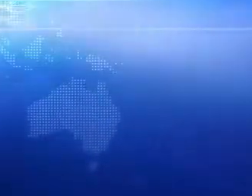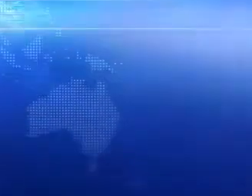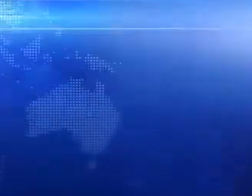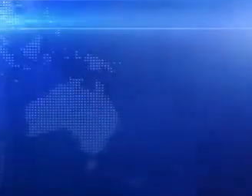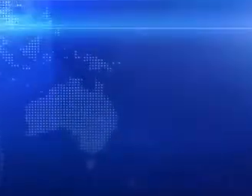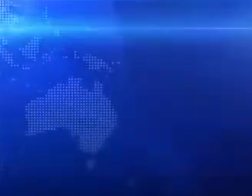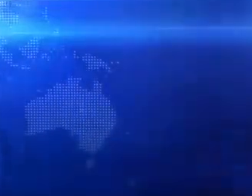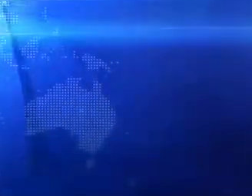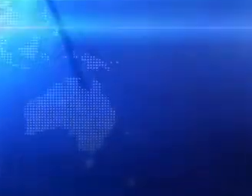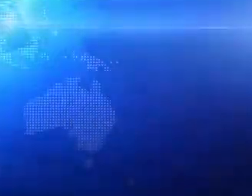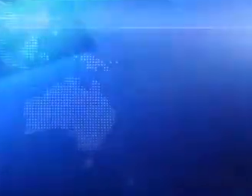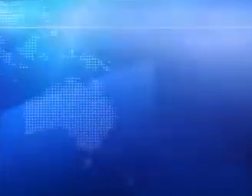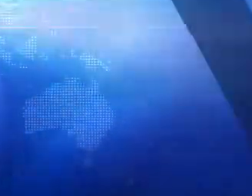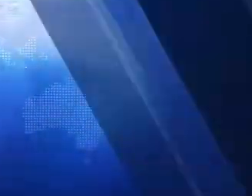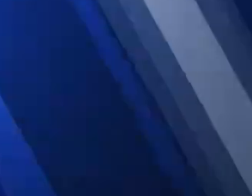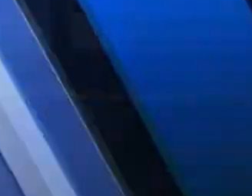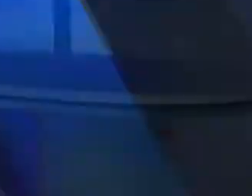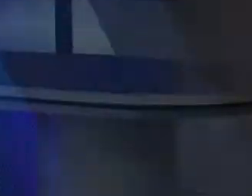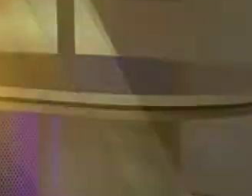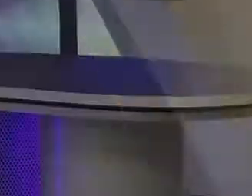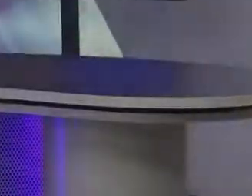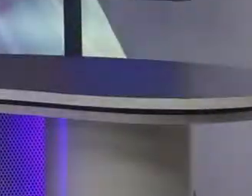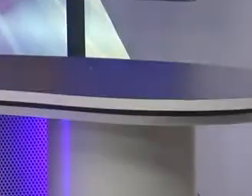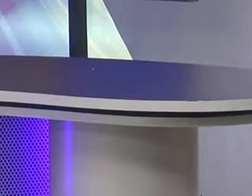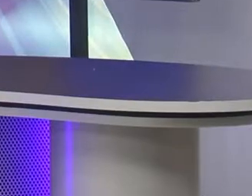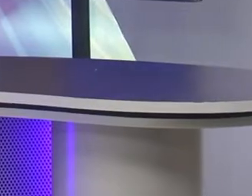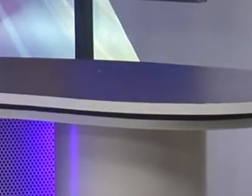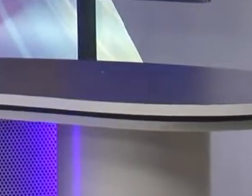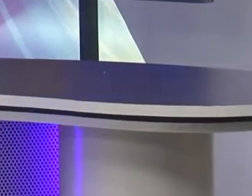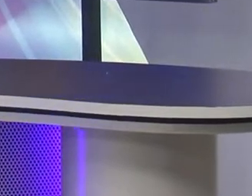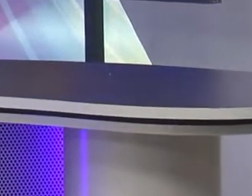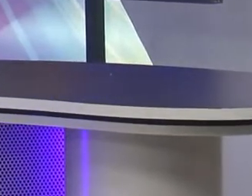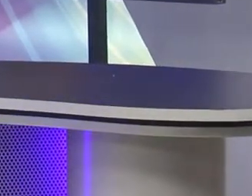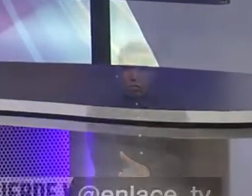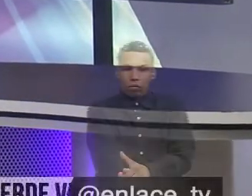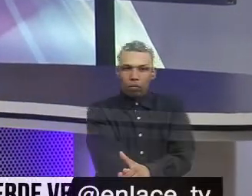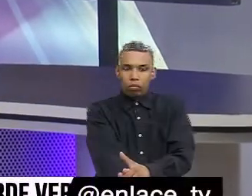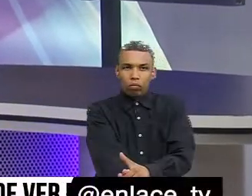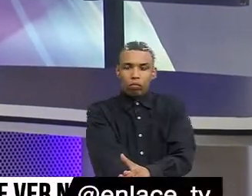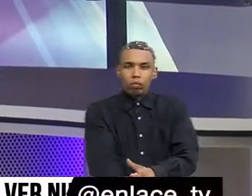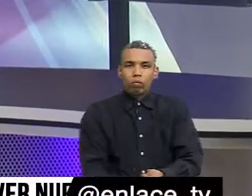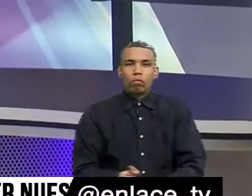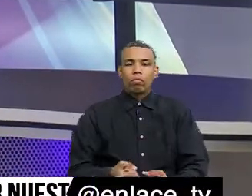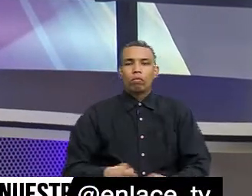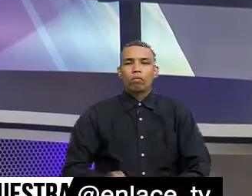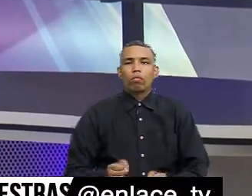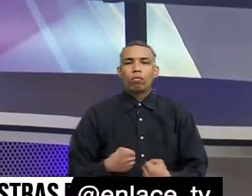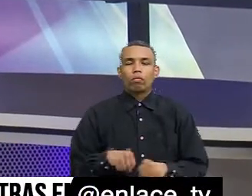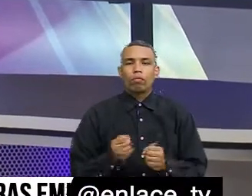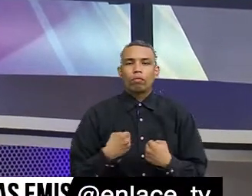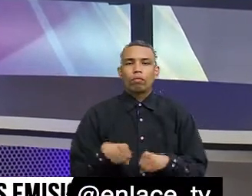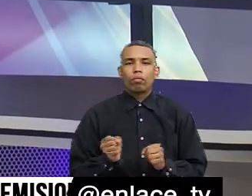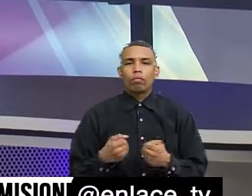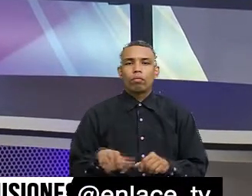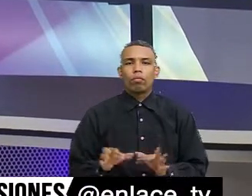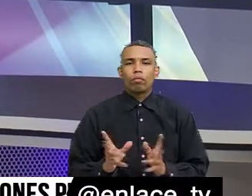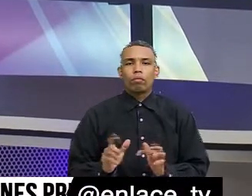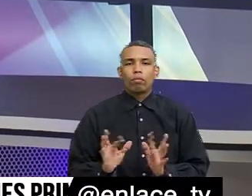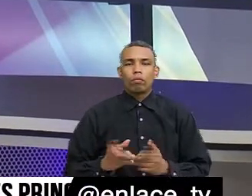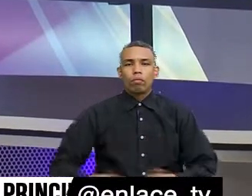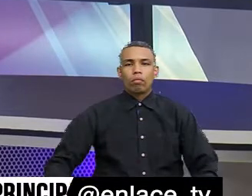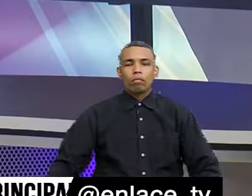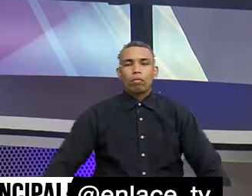y más 6 y 30 en punto de la tarde bienvenidos a una edición más del noticiero